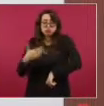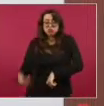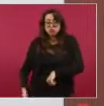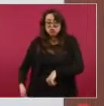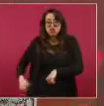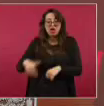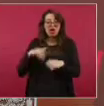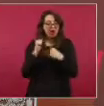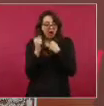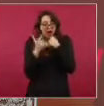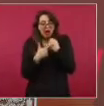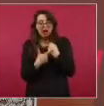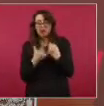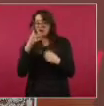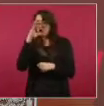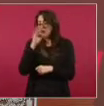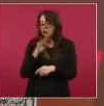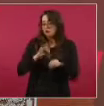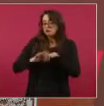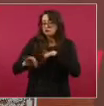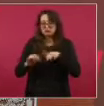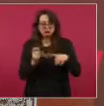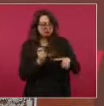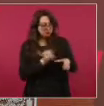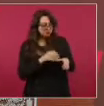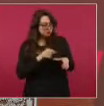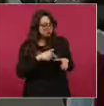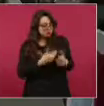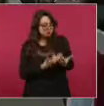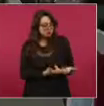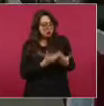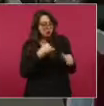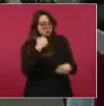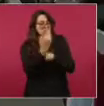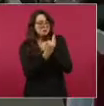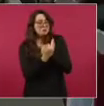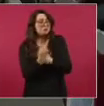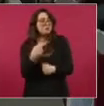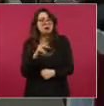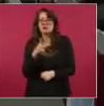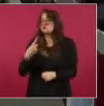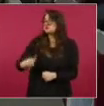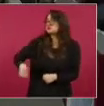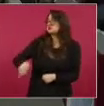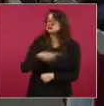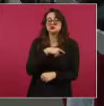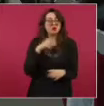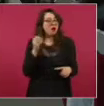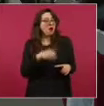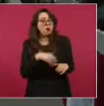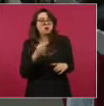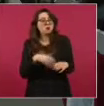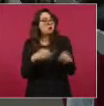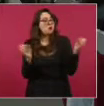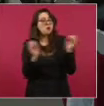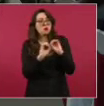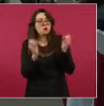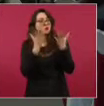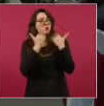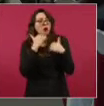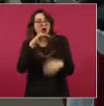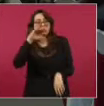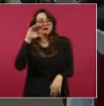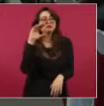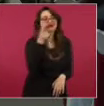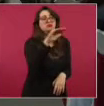trabajar. Sin embargo, no había ninguna respuesta. El gobierno evadía